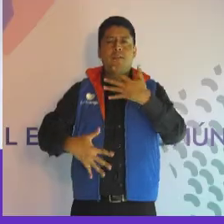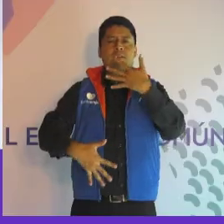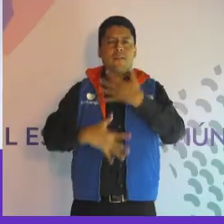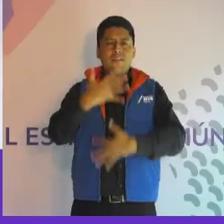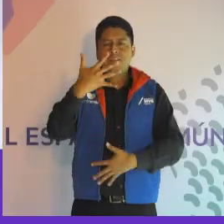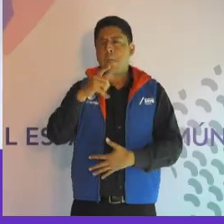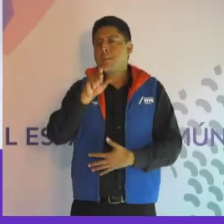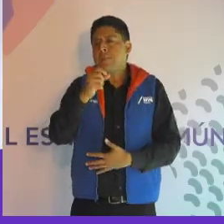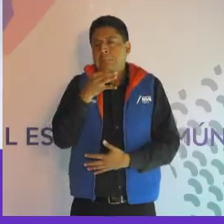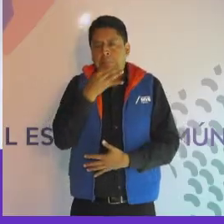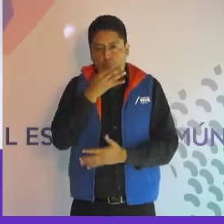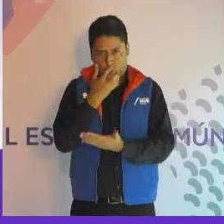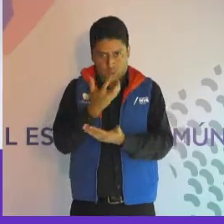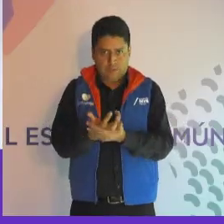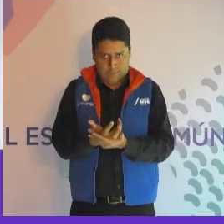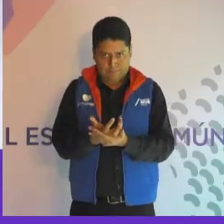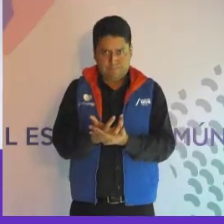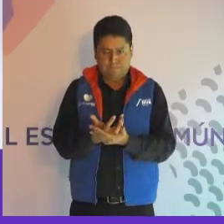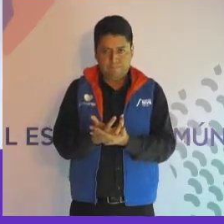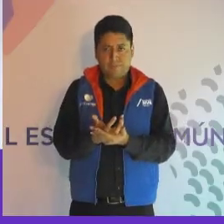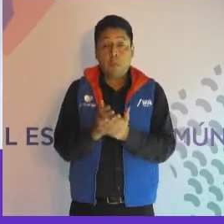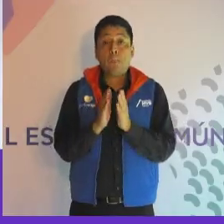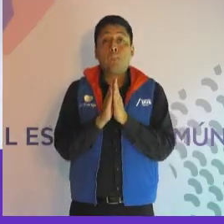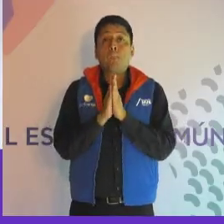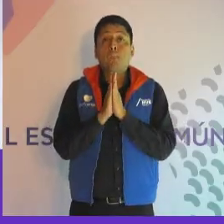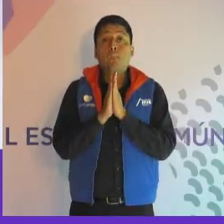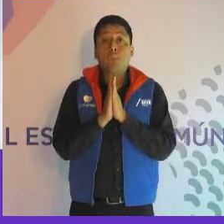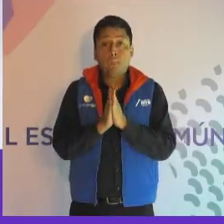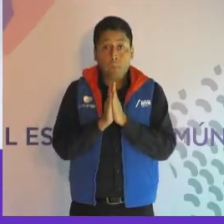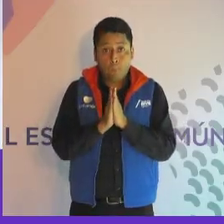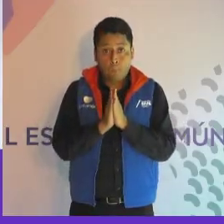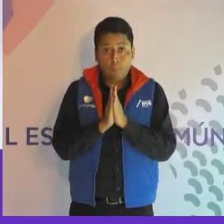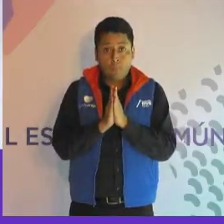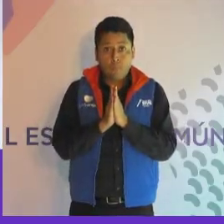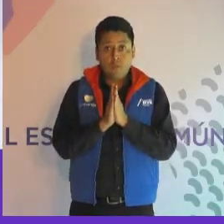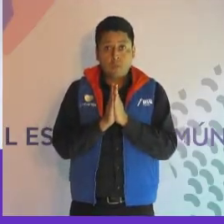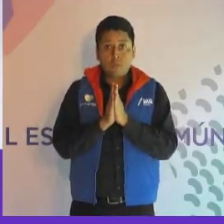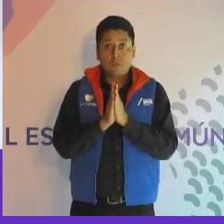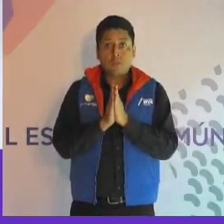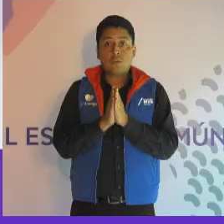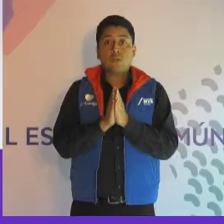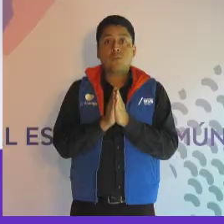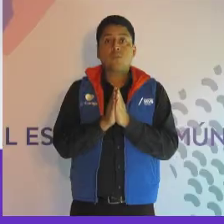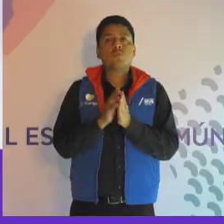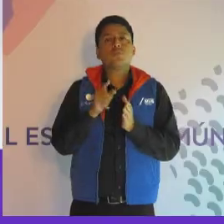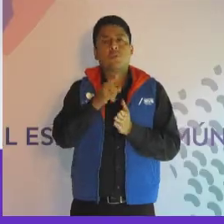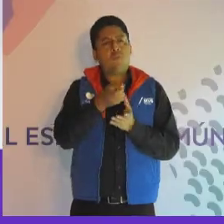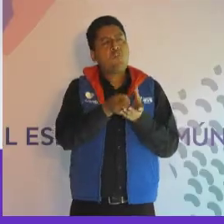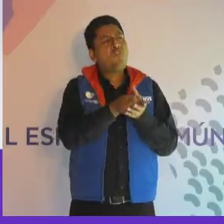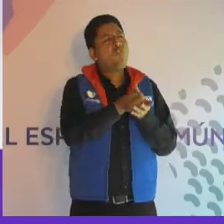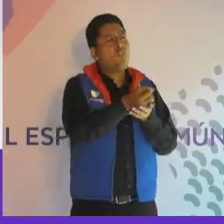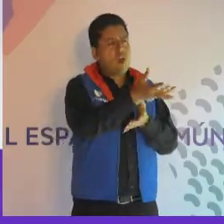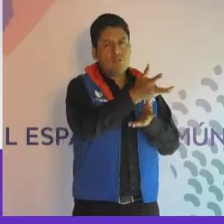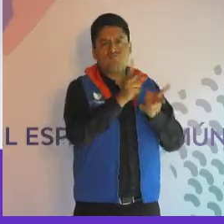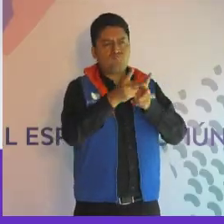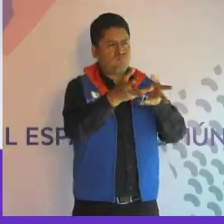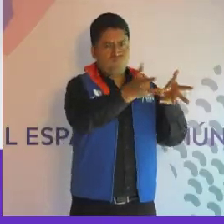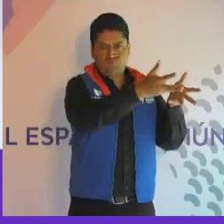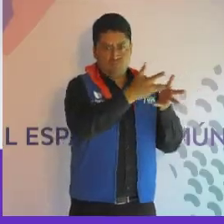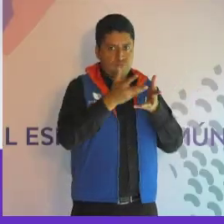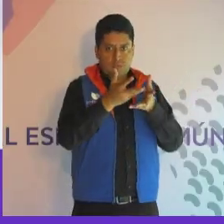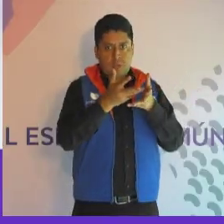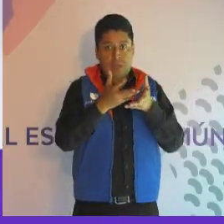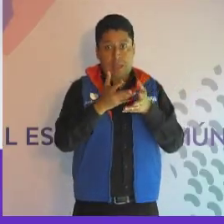20 minutitos cuando mucho, y les rogamos nada más si nos ayudan siempre en los movimientos a Sí. regresar pronto a los salones, a sentarnos